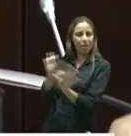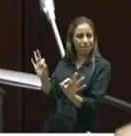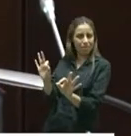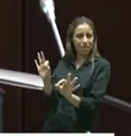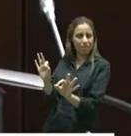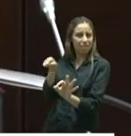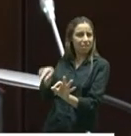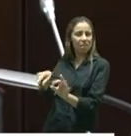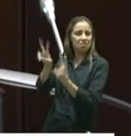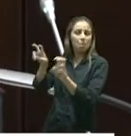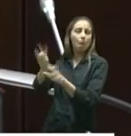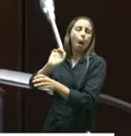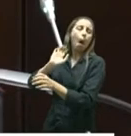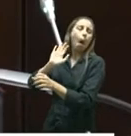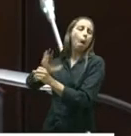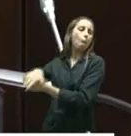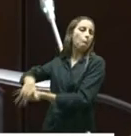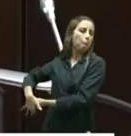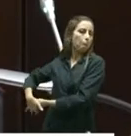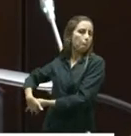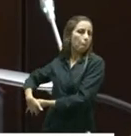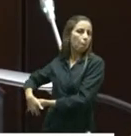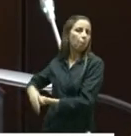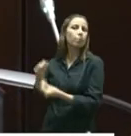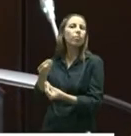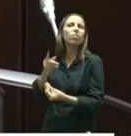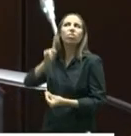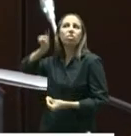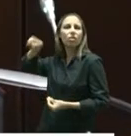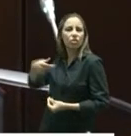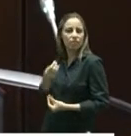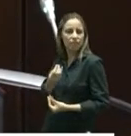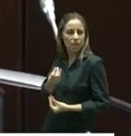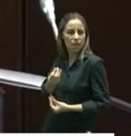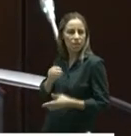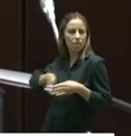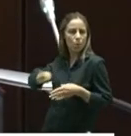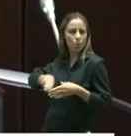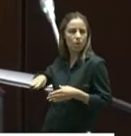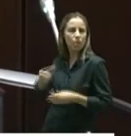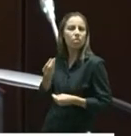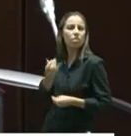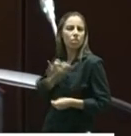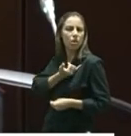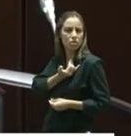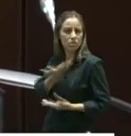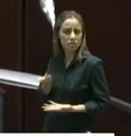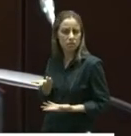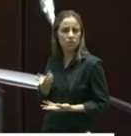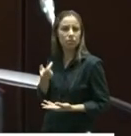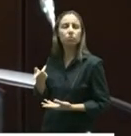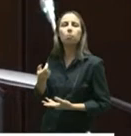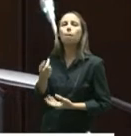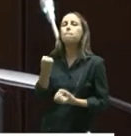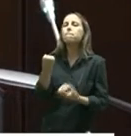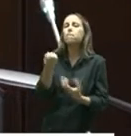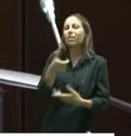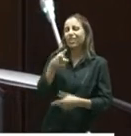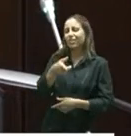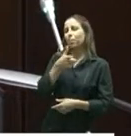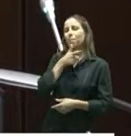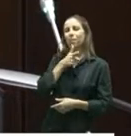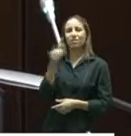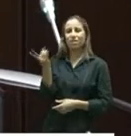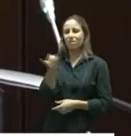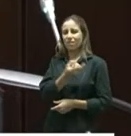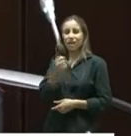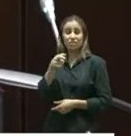palabra van a investigar qué pasó con esos 11400 millones de pesos porque si no es un engaño pichanga esto